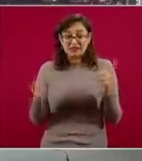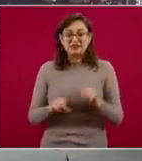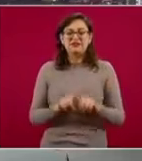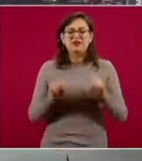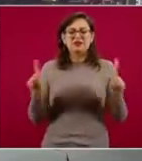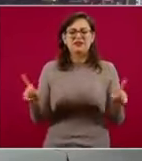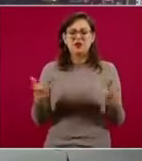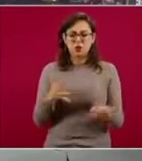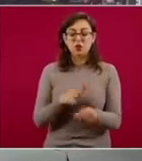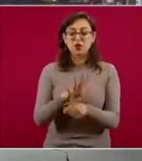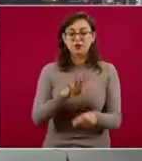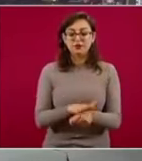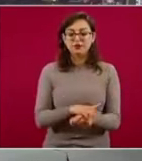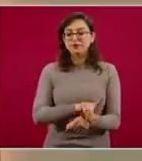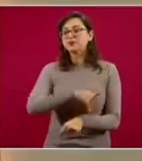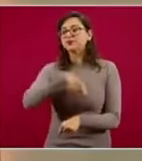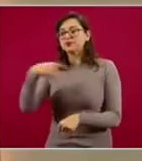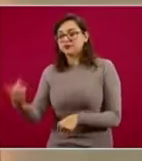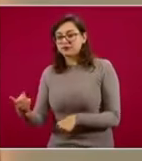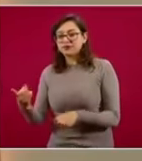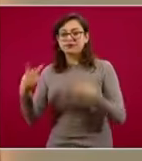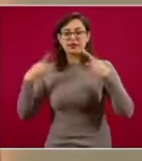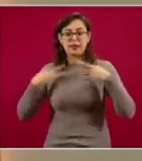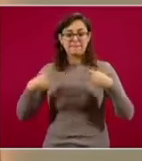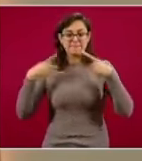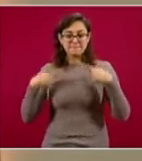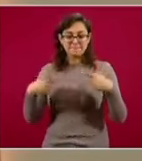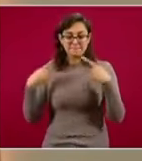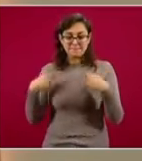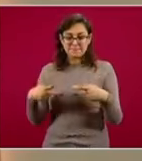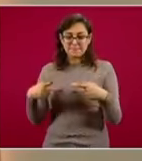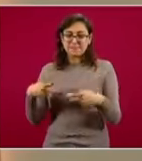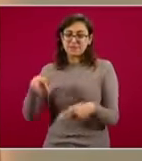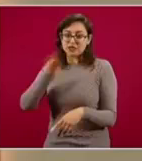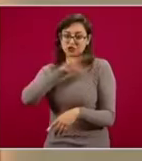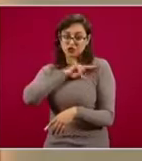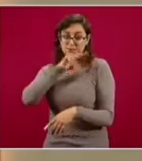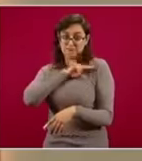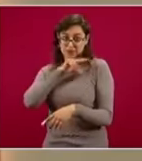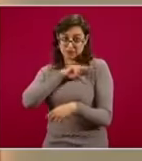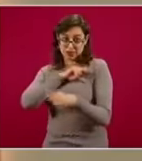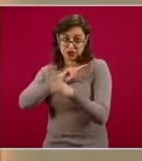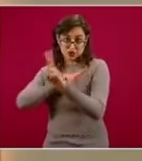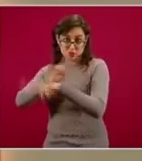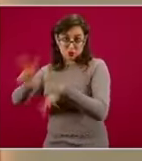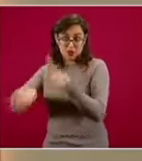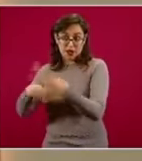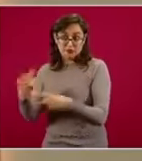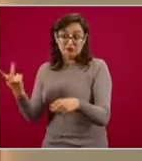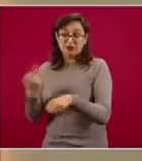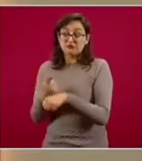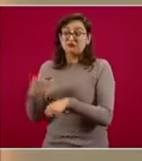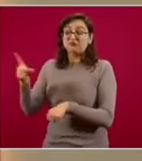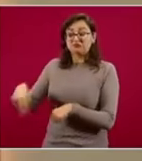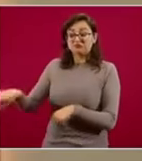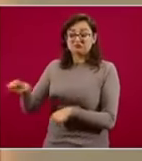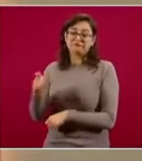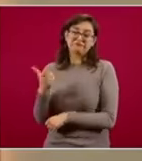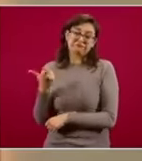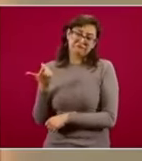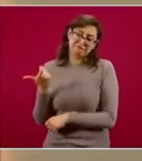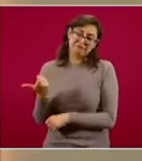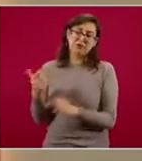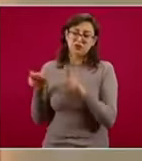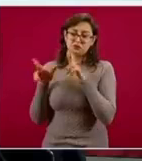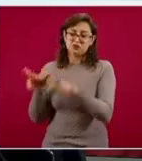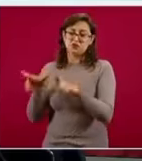acuden personas con mejores condiciones de vida en general, porque por su estatus socioeconómico tienen